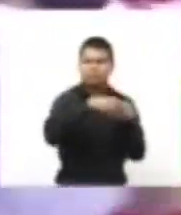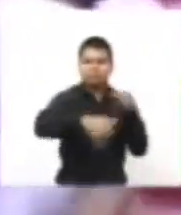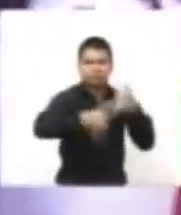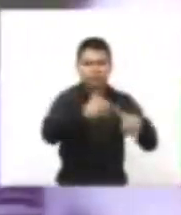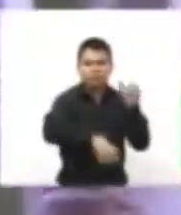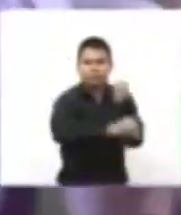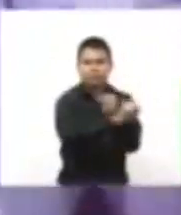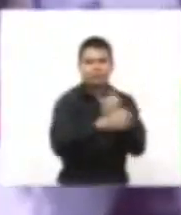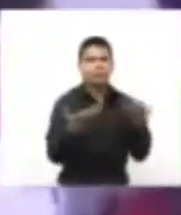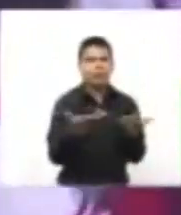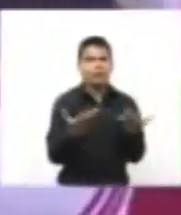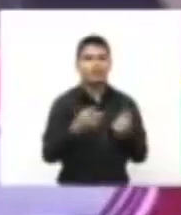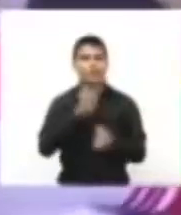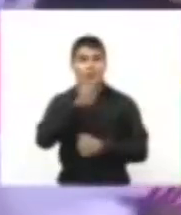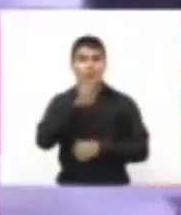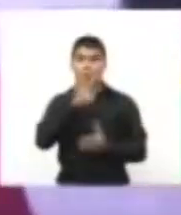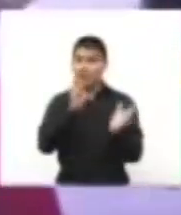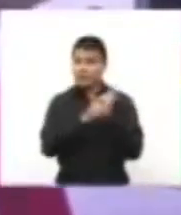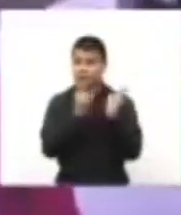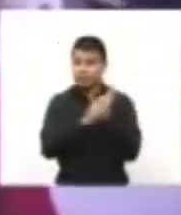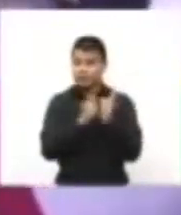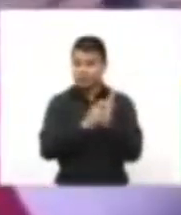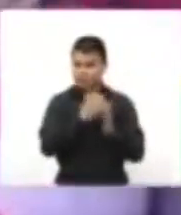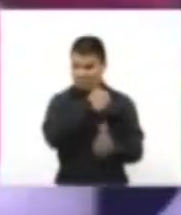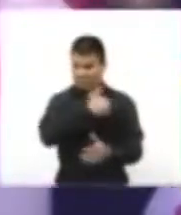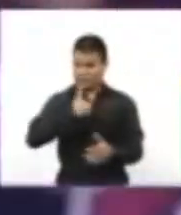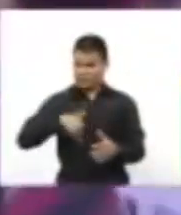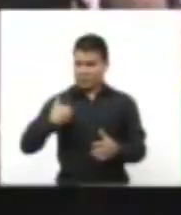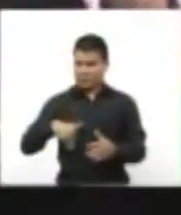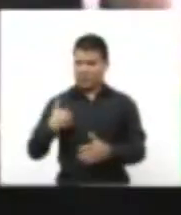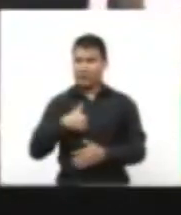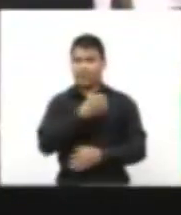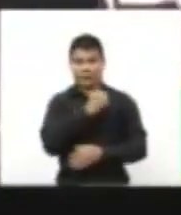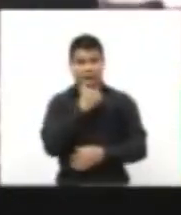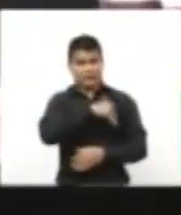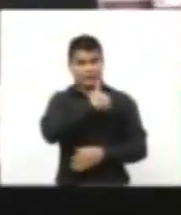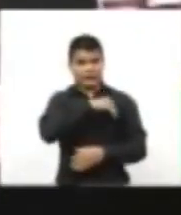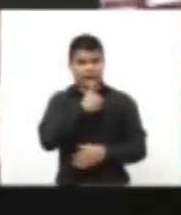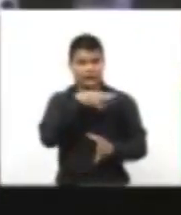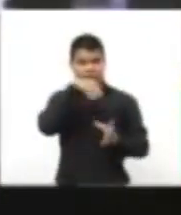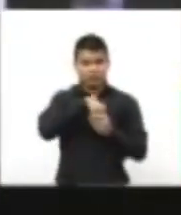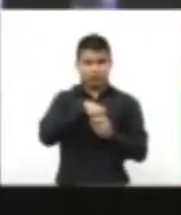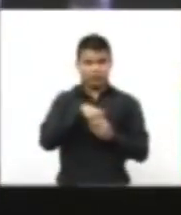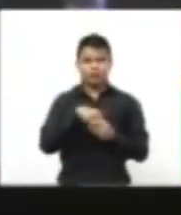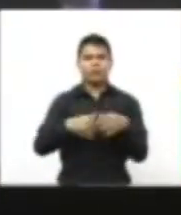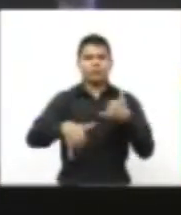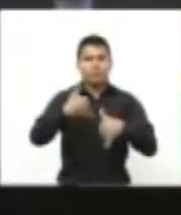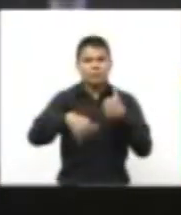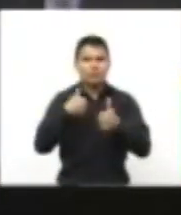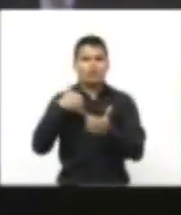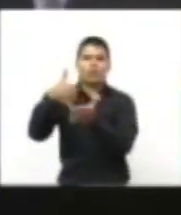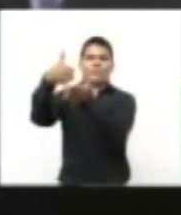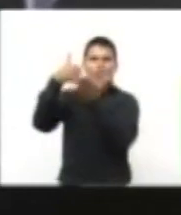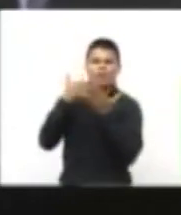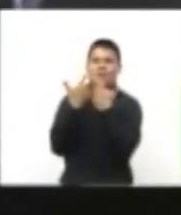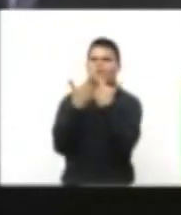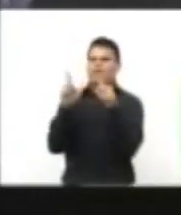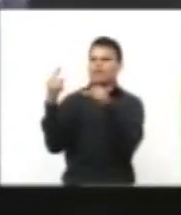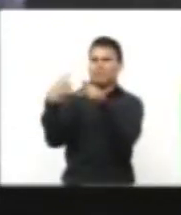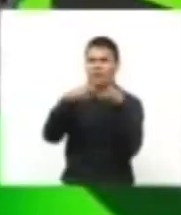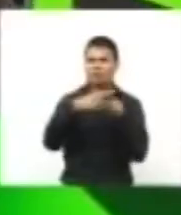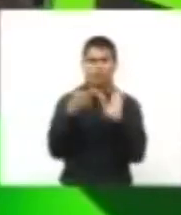camiseta argentina en 4 ocasiones, fue campeón de la Copa Sudamericana en 2014, de la Recopa Sudamericana y Libertadores